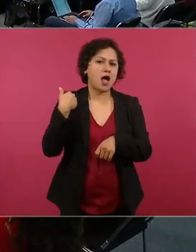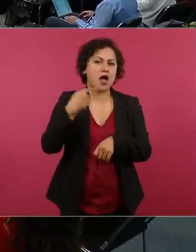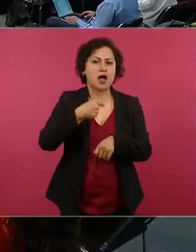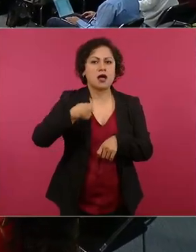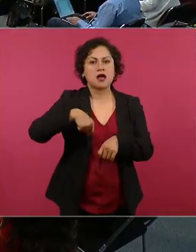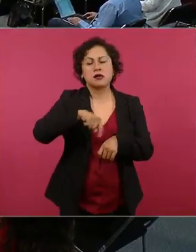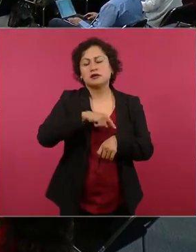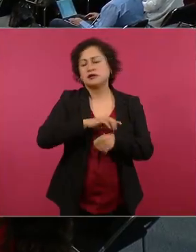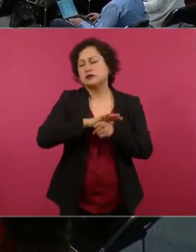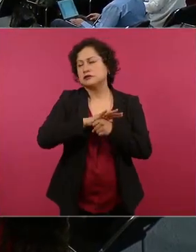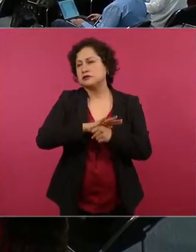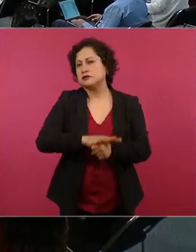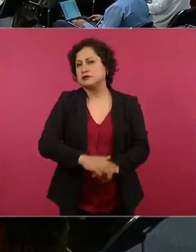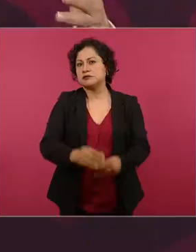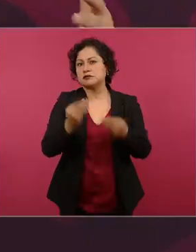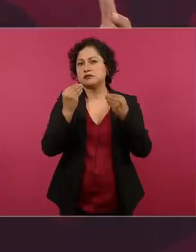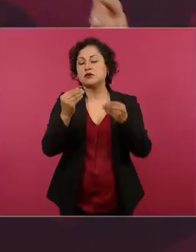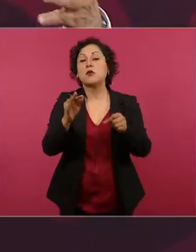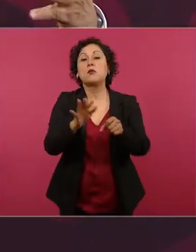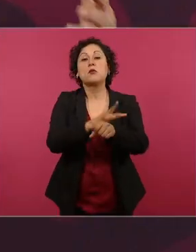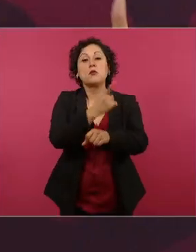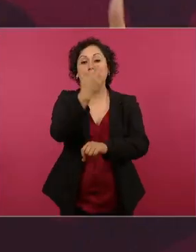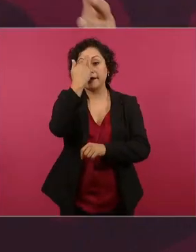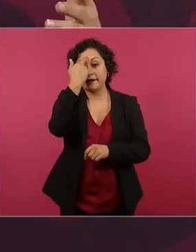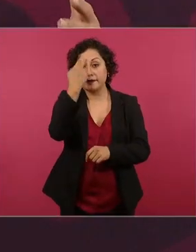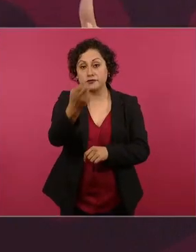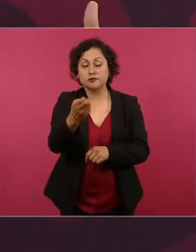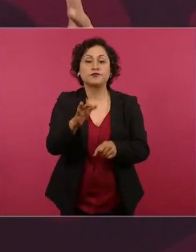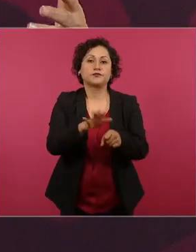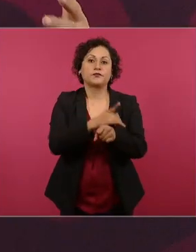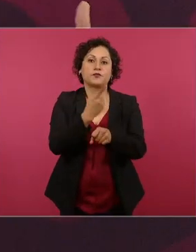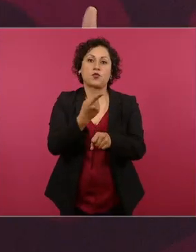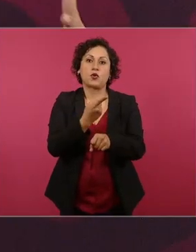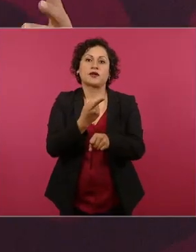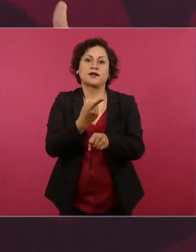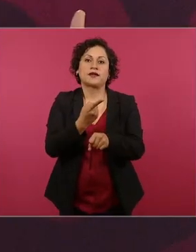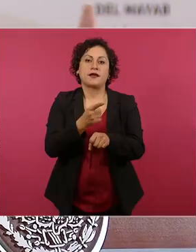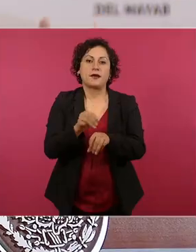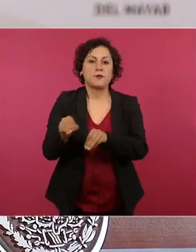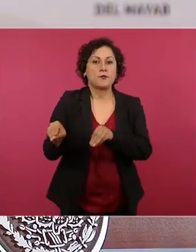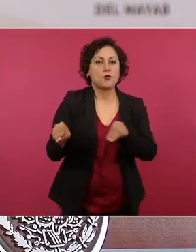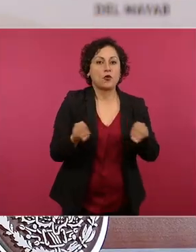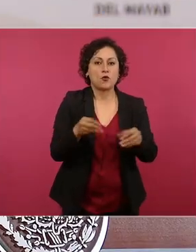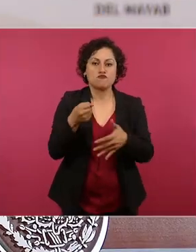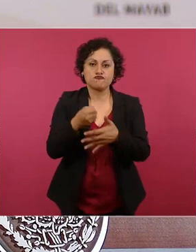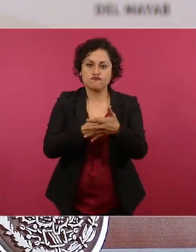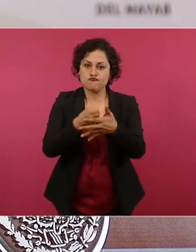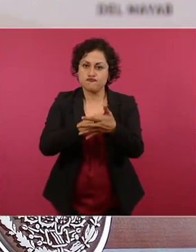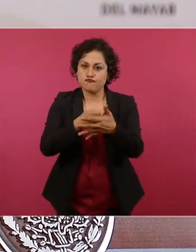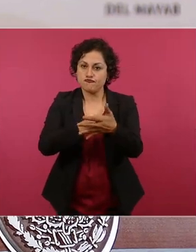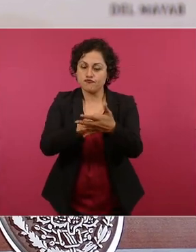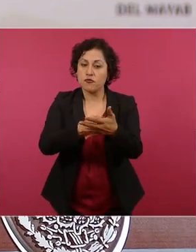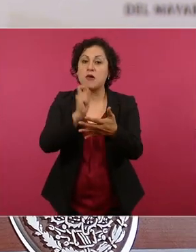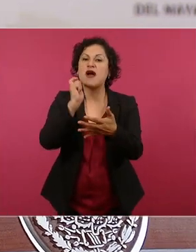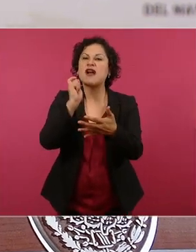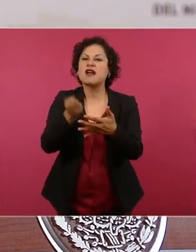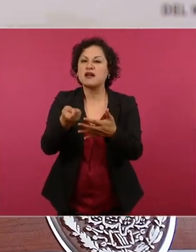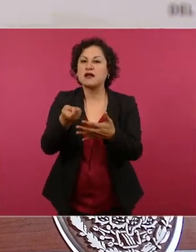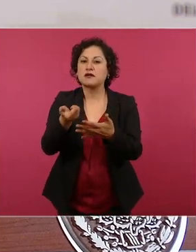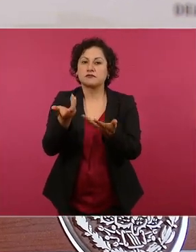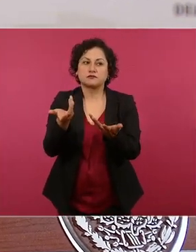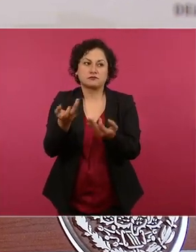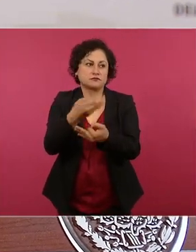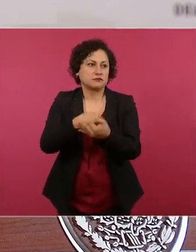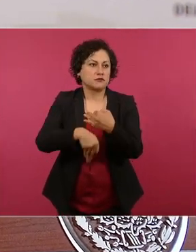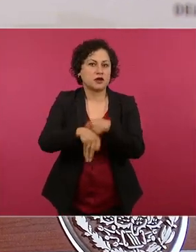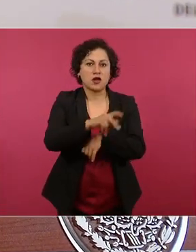Porque el movimiento ha llevado a que todos los ciudadanos